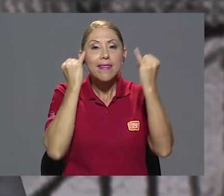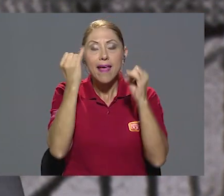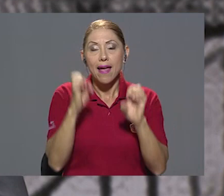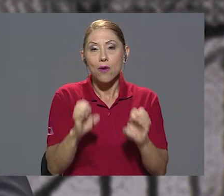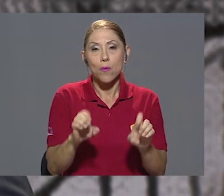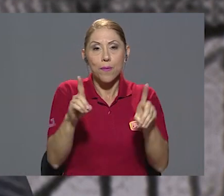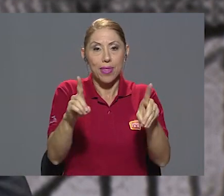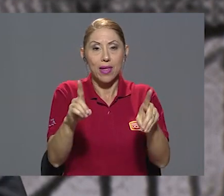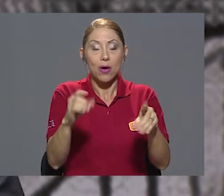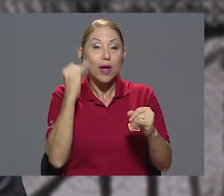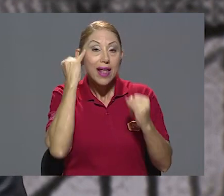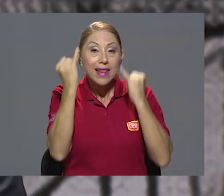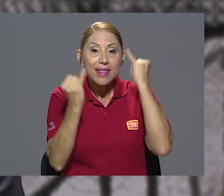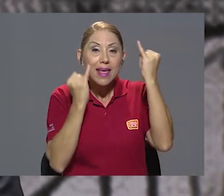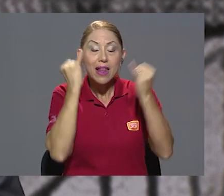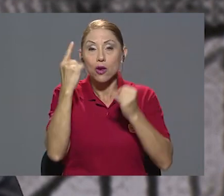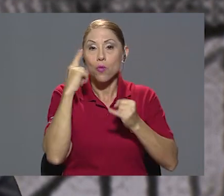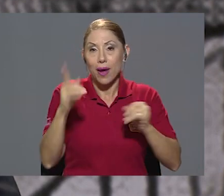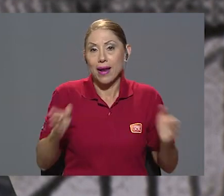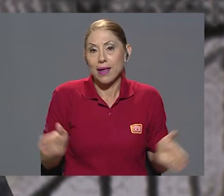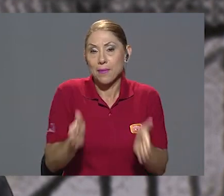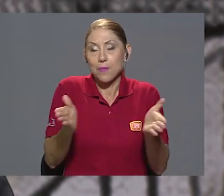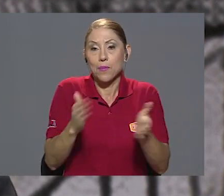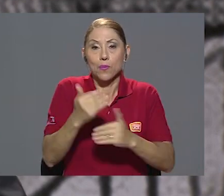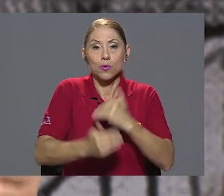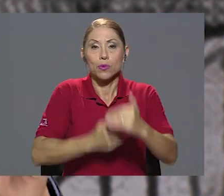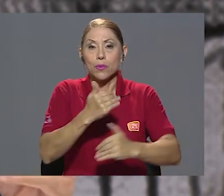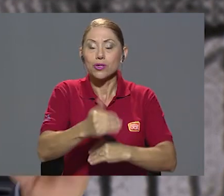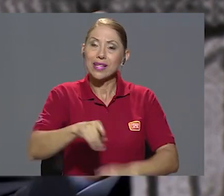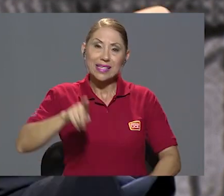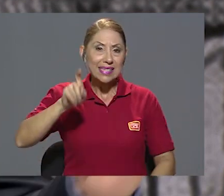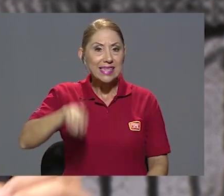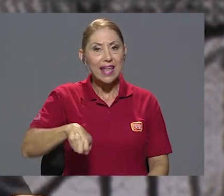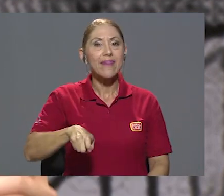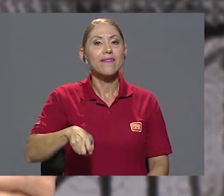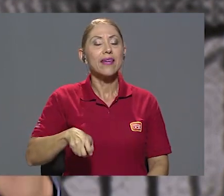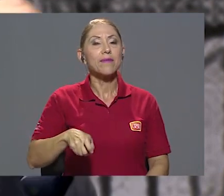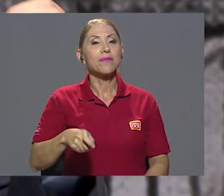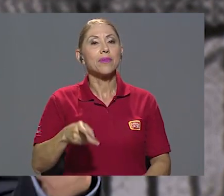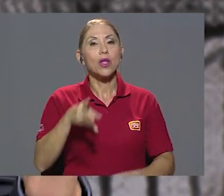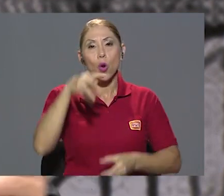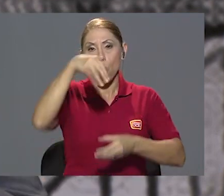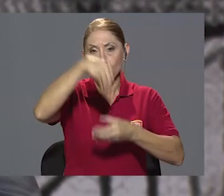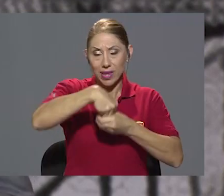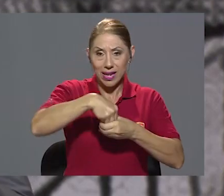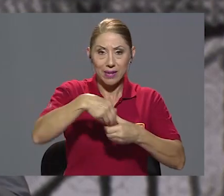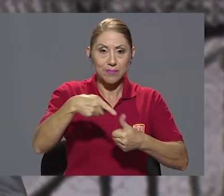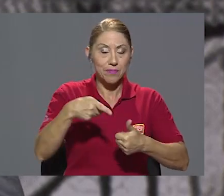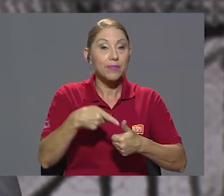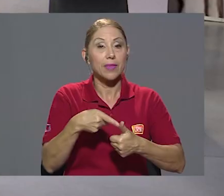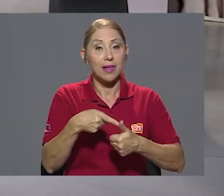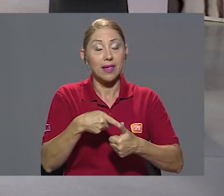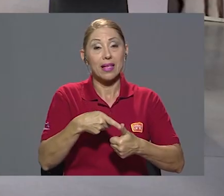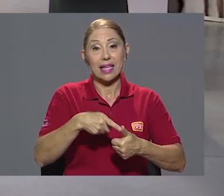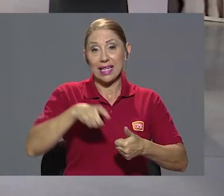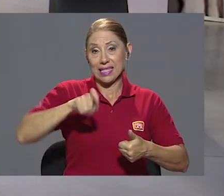pedagógico, el ideario para impulsar esos procesos, debe ser un ideario que contenga ese